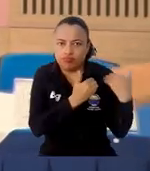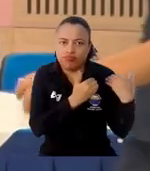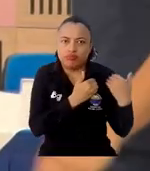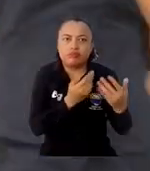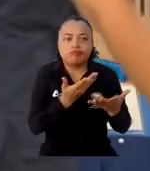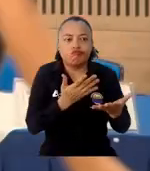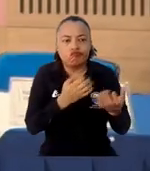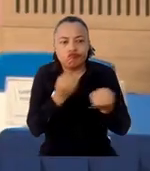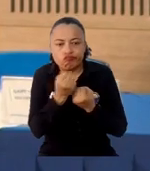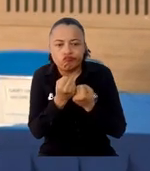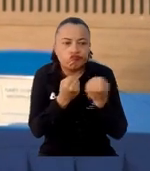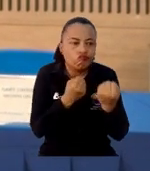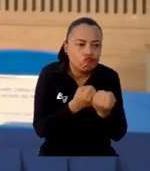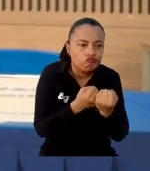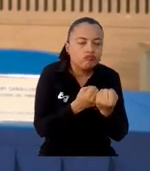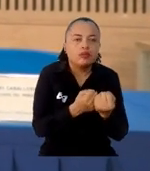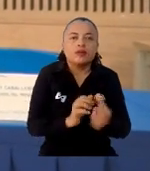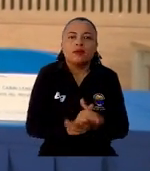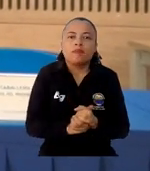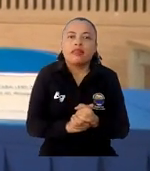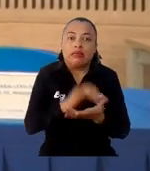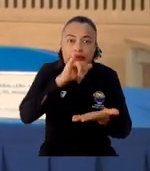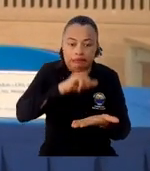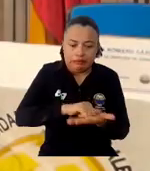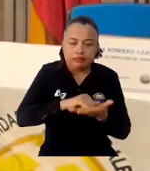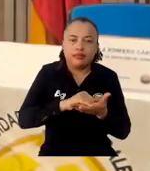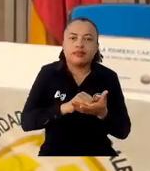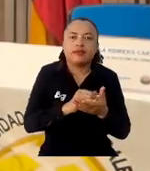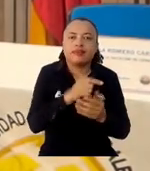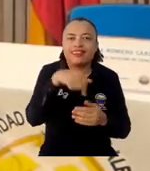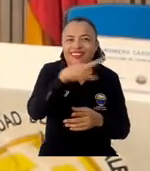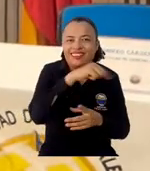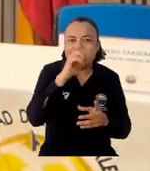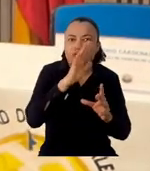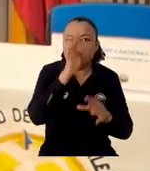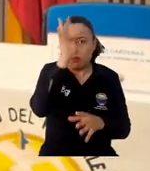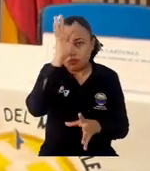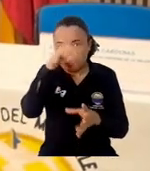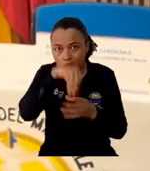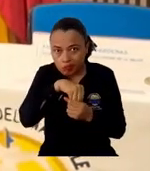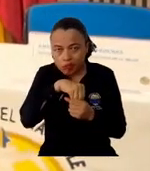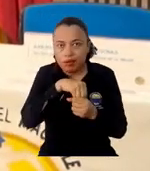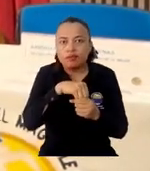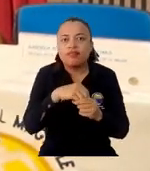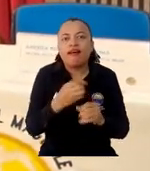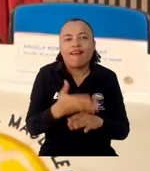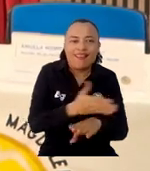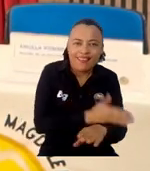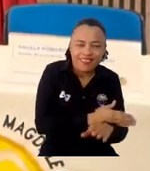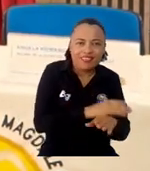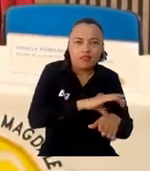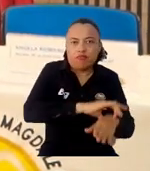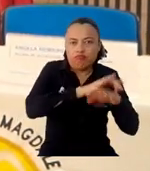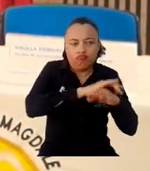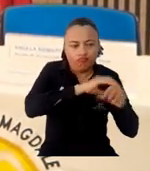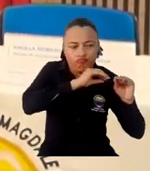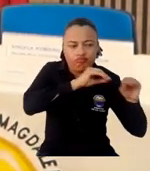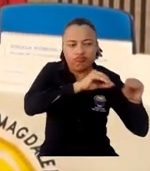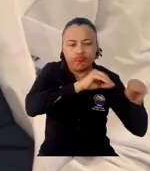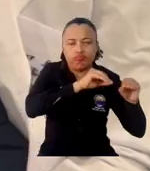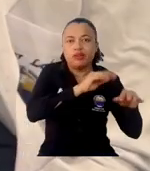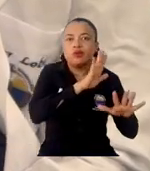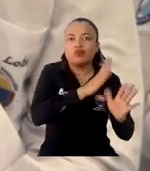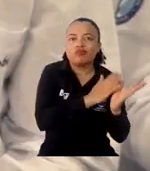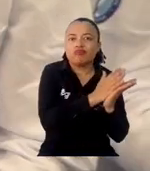la responsabilidad, la solidaridad, en esta etapa de internado rotatorio, médicos que han sido formados en